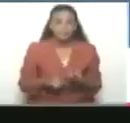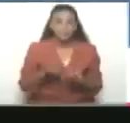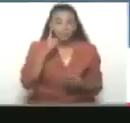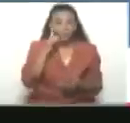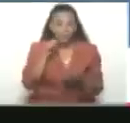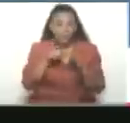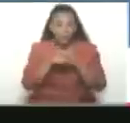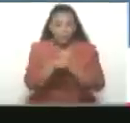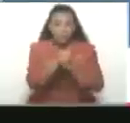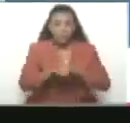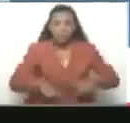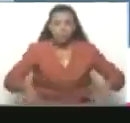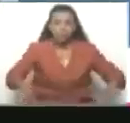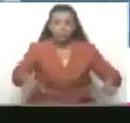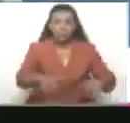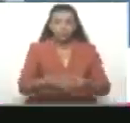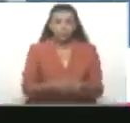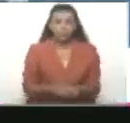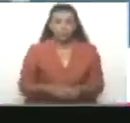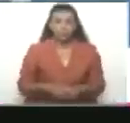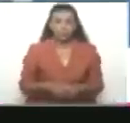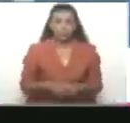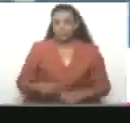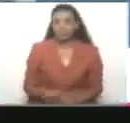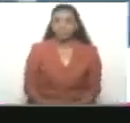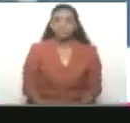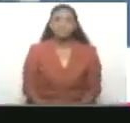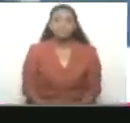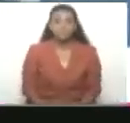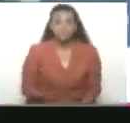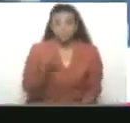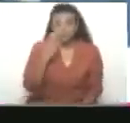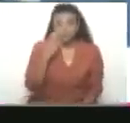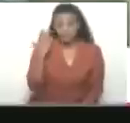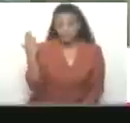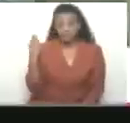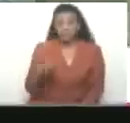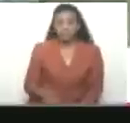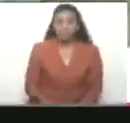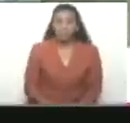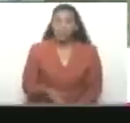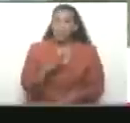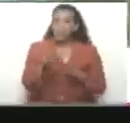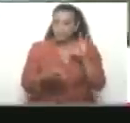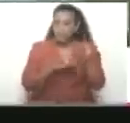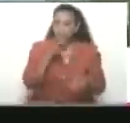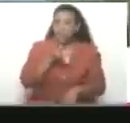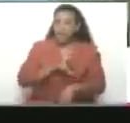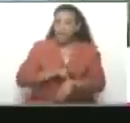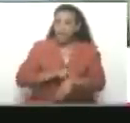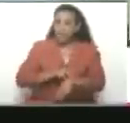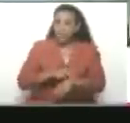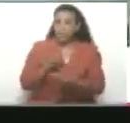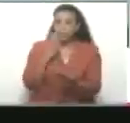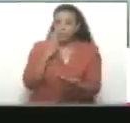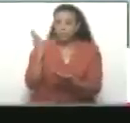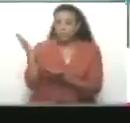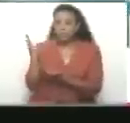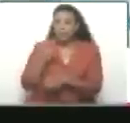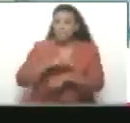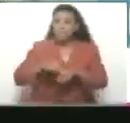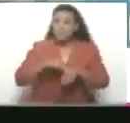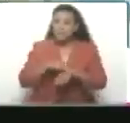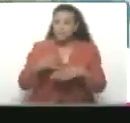entrar al área del tomógrafo esto Esto puede explicarlo con más detallle la nuestra compañera